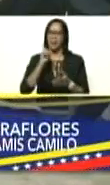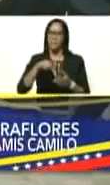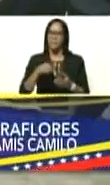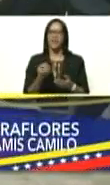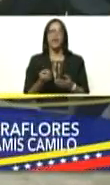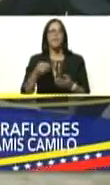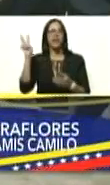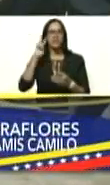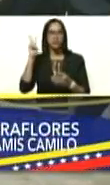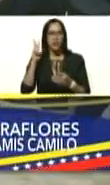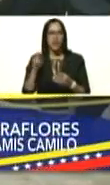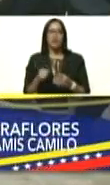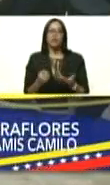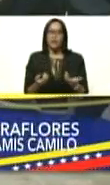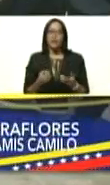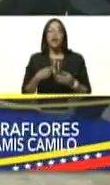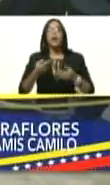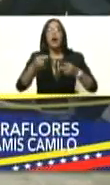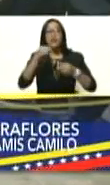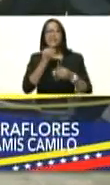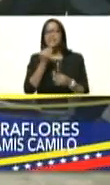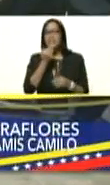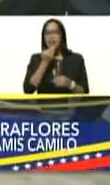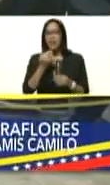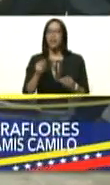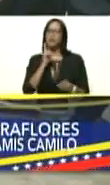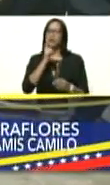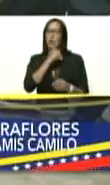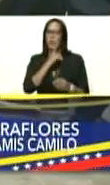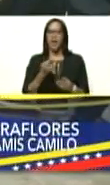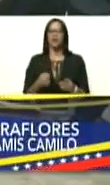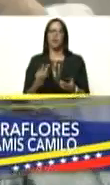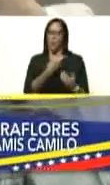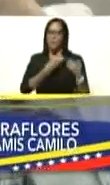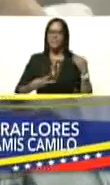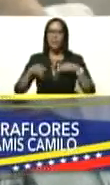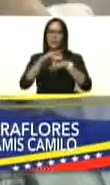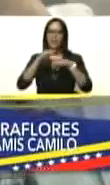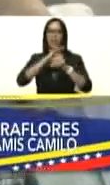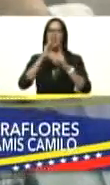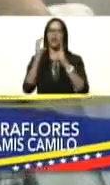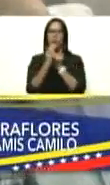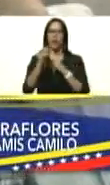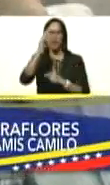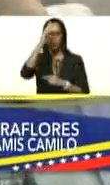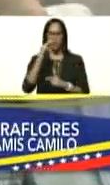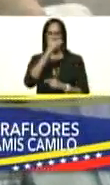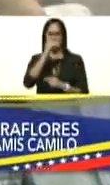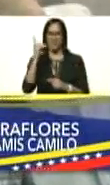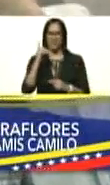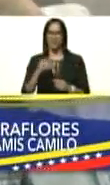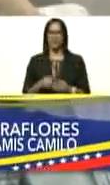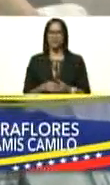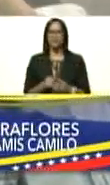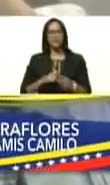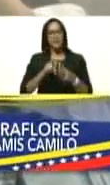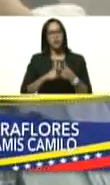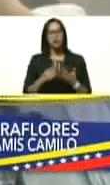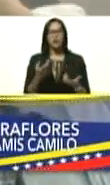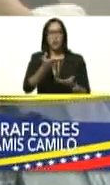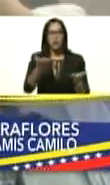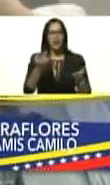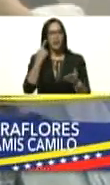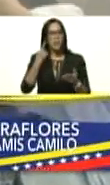Europa. Y fue nombrado recientemente como viceministro de Cultura en República Dominicana. Sus temas han